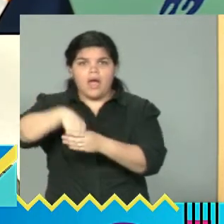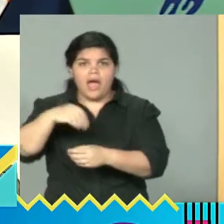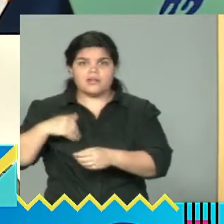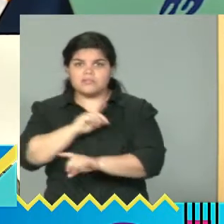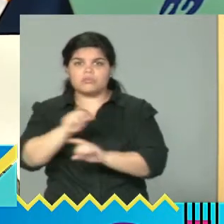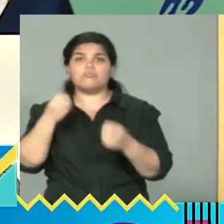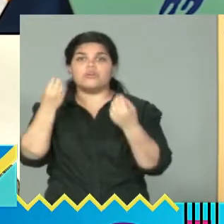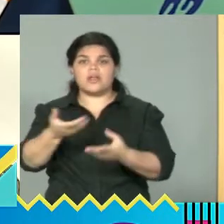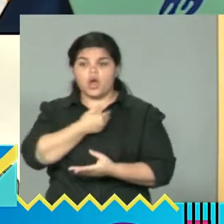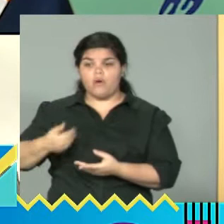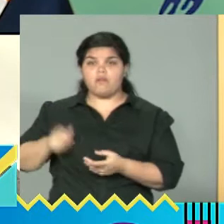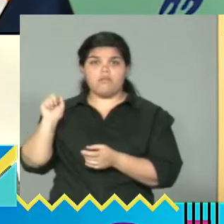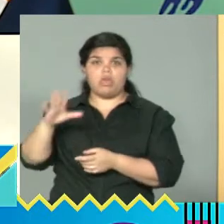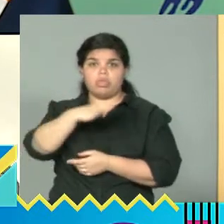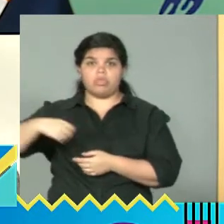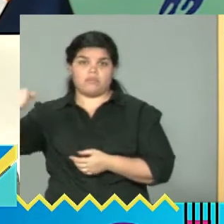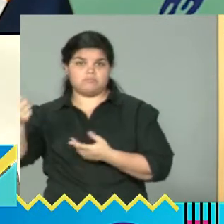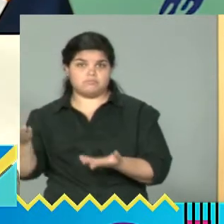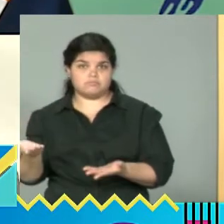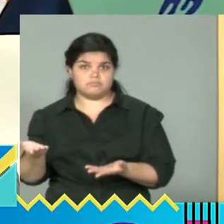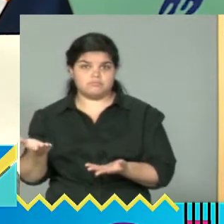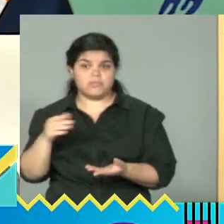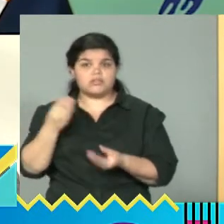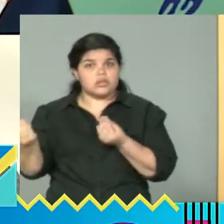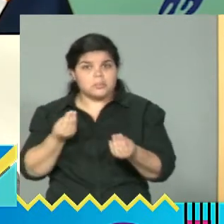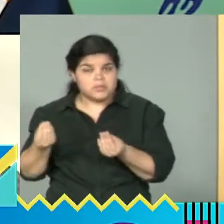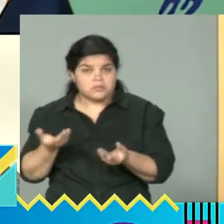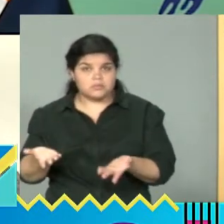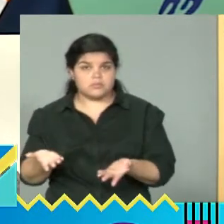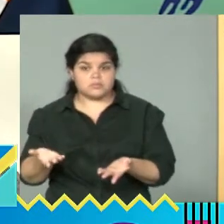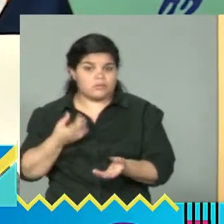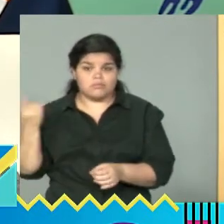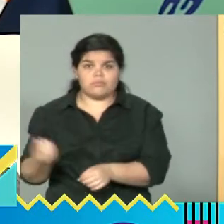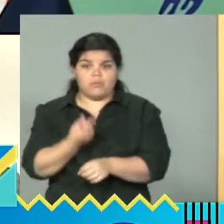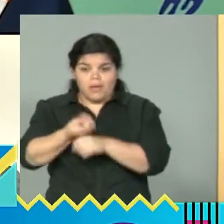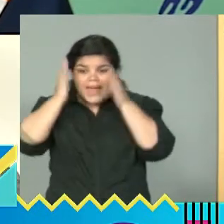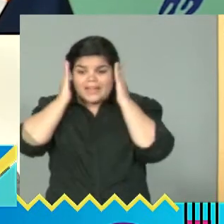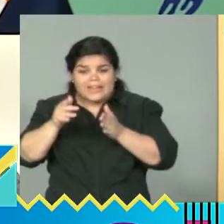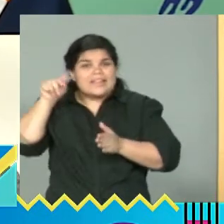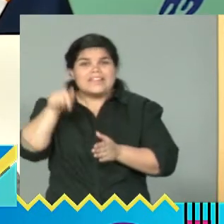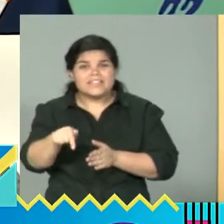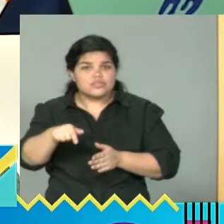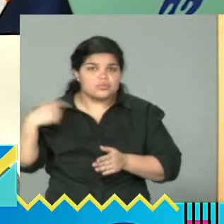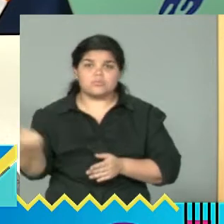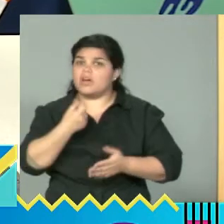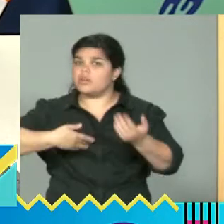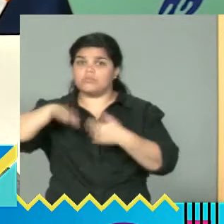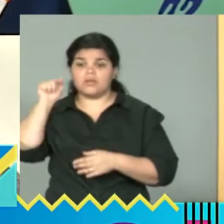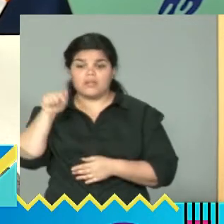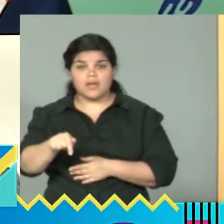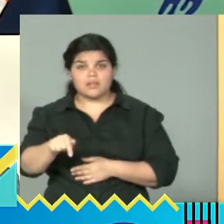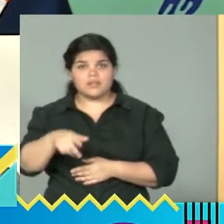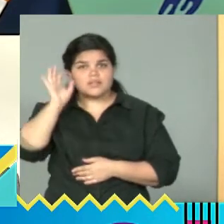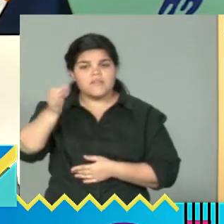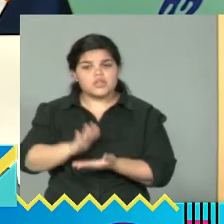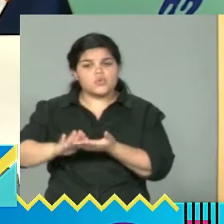Estado. Entonces, es imposible, si no se ataca esa cuestión medular, que haya alguna posibilidad de